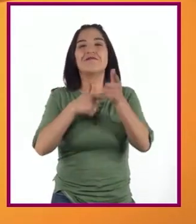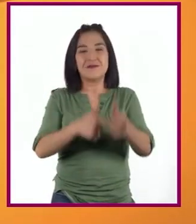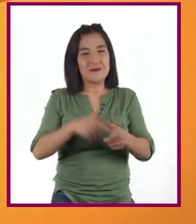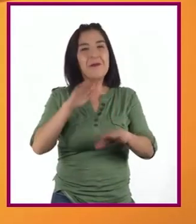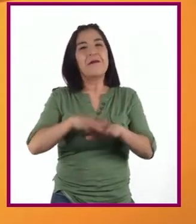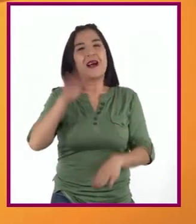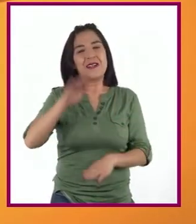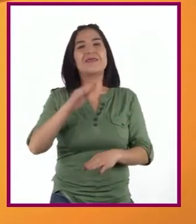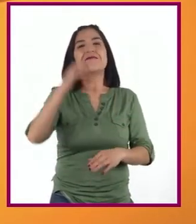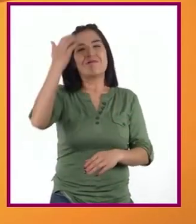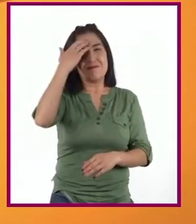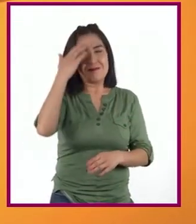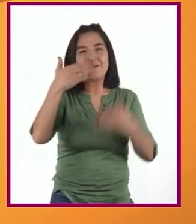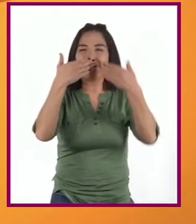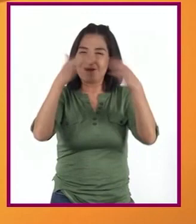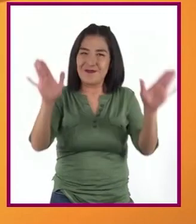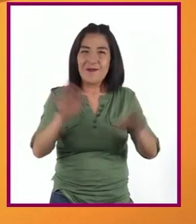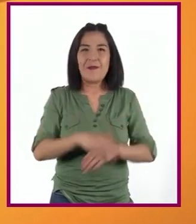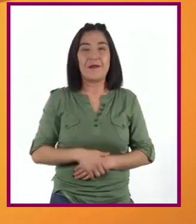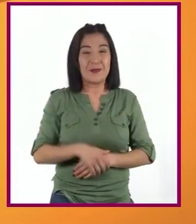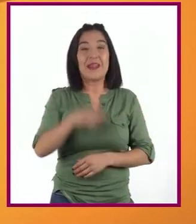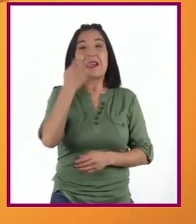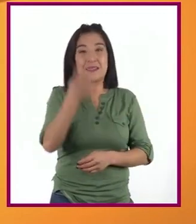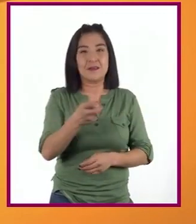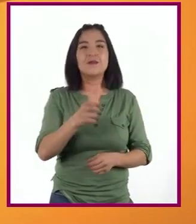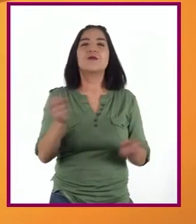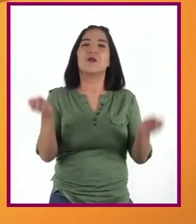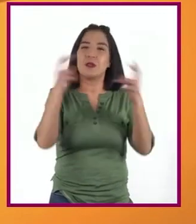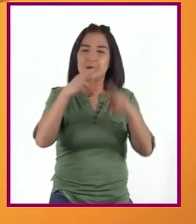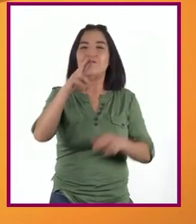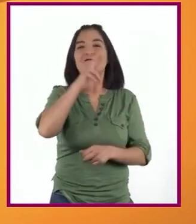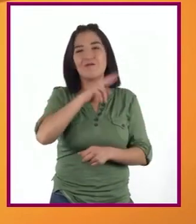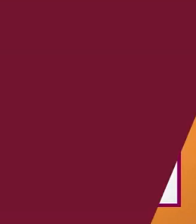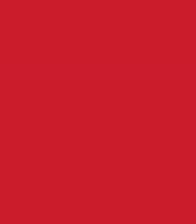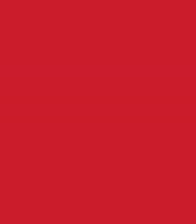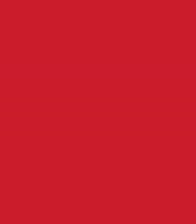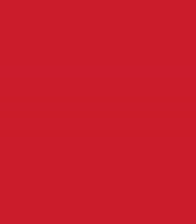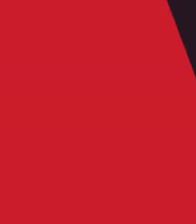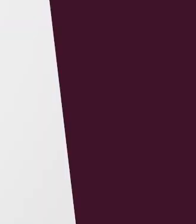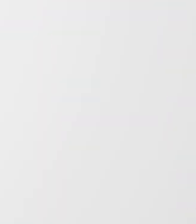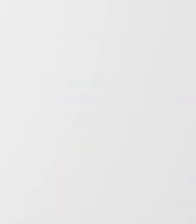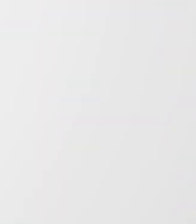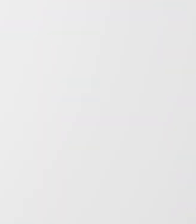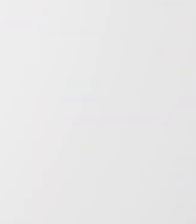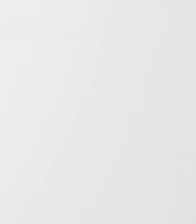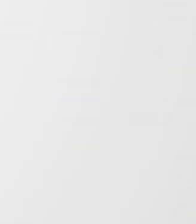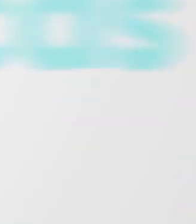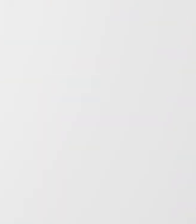mucho por explorar y descubrir, así que nos vemos pronto aquí